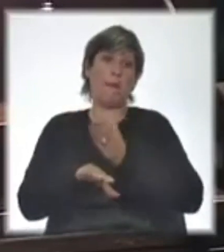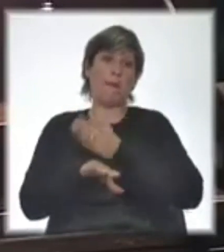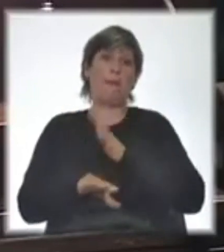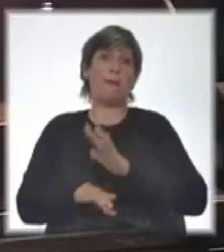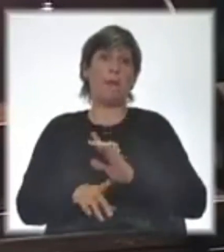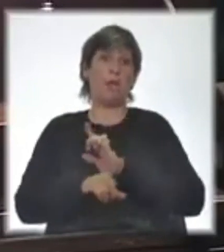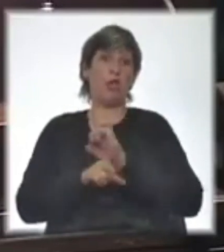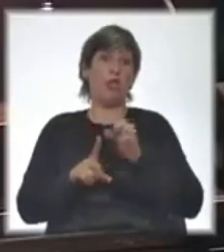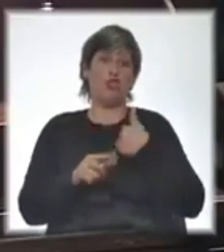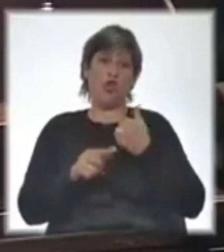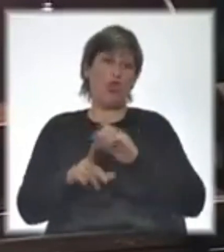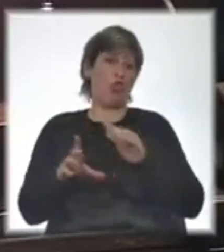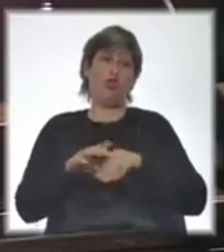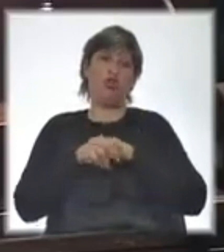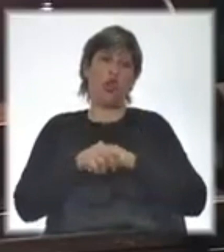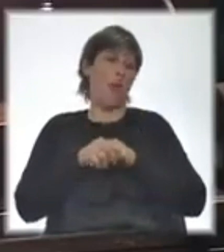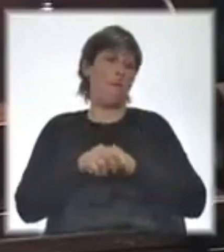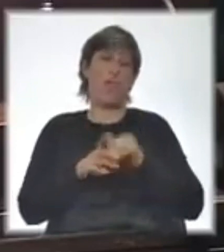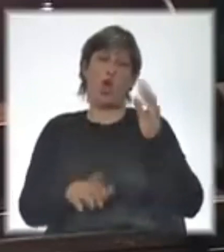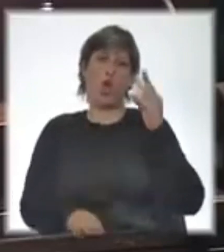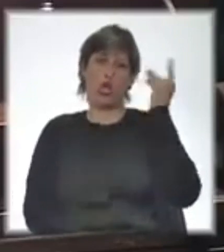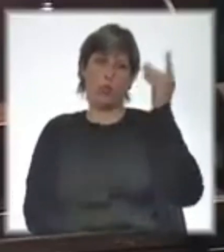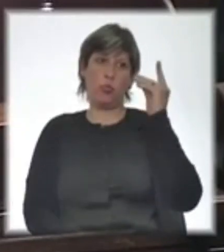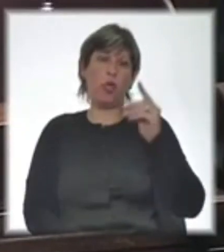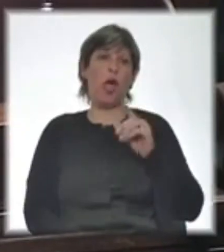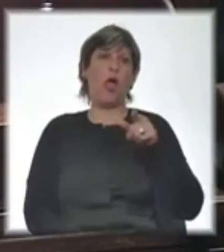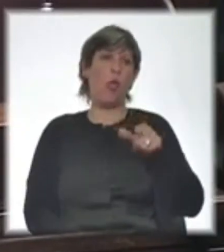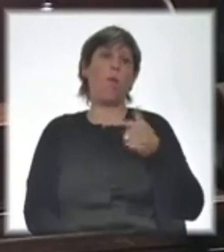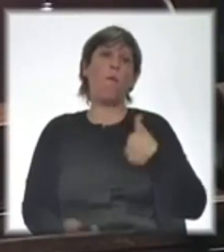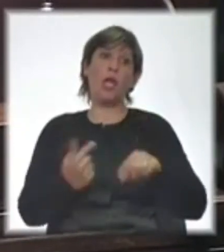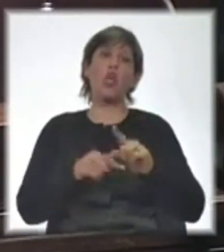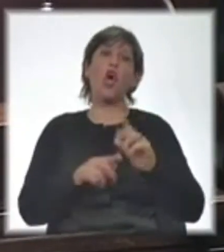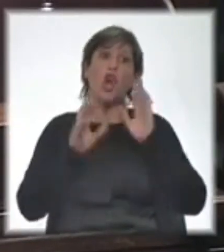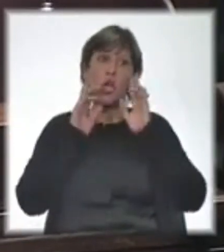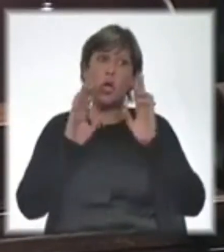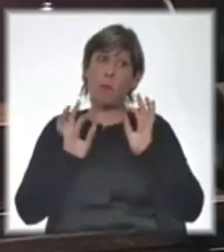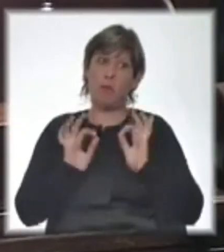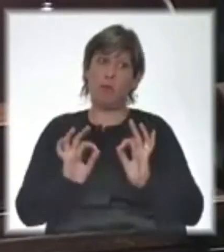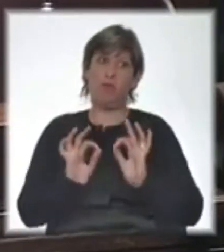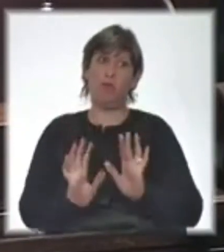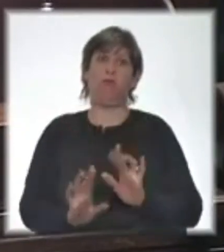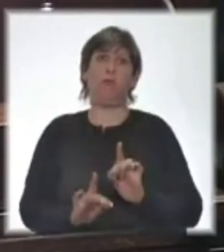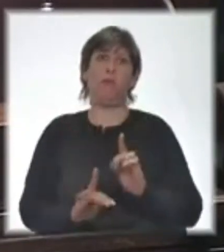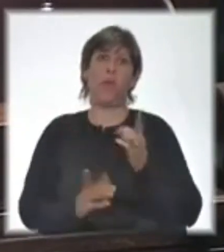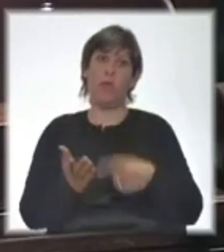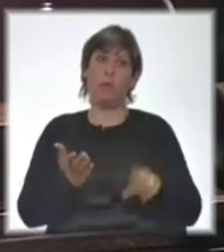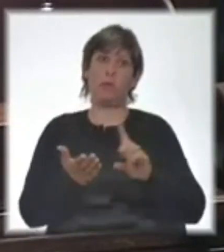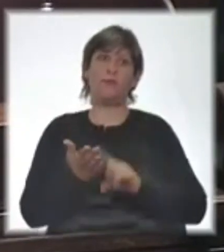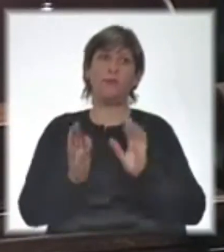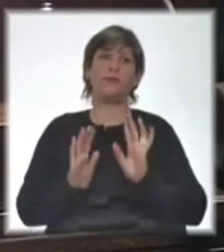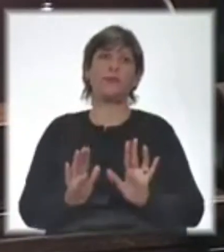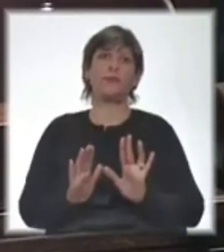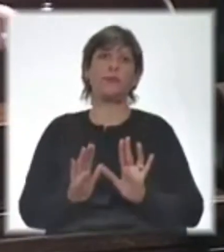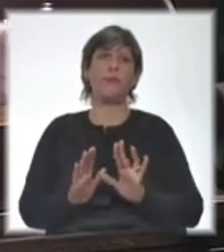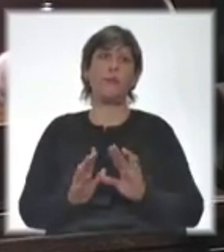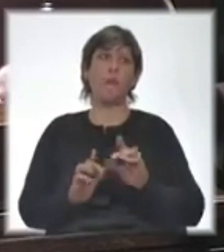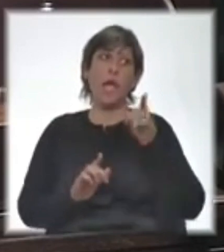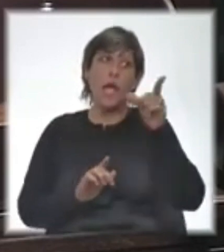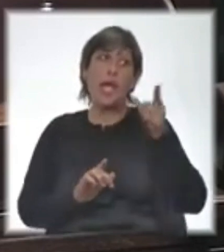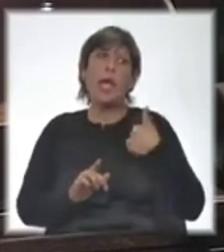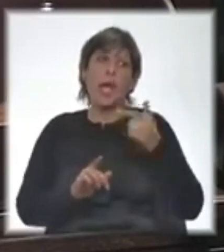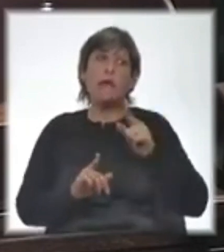Yo no soy amigo del diputado Posadas, pero lo respeto enormemente. Es más, él me